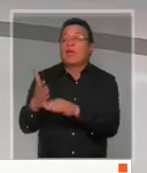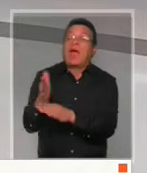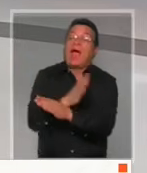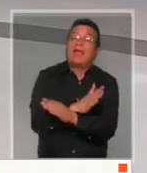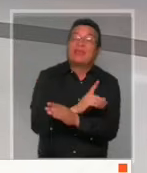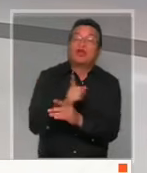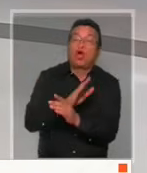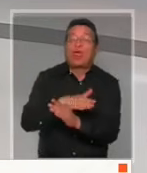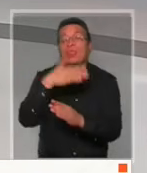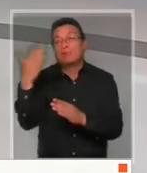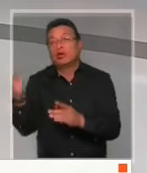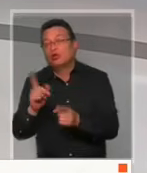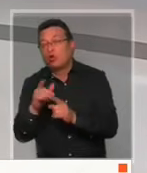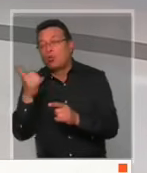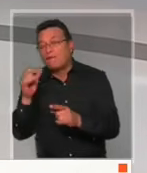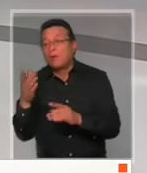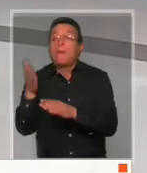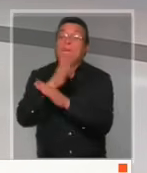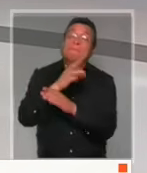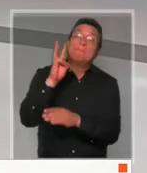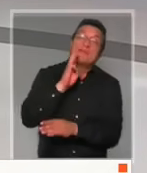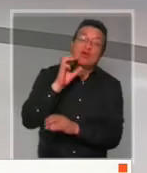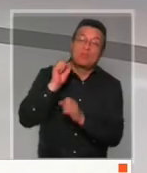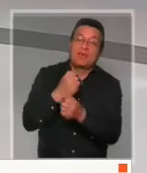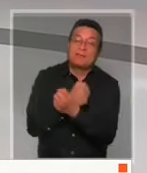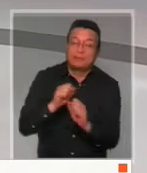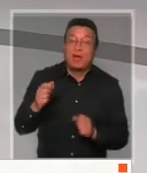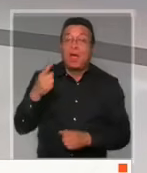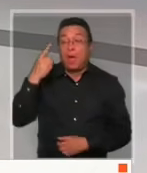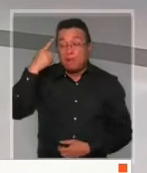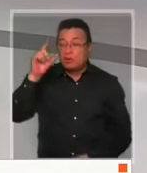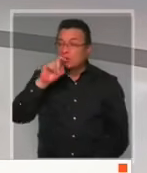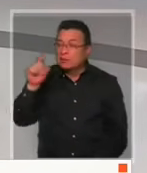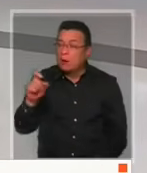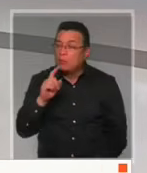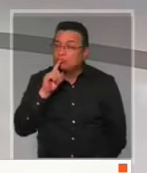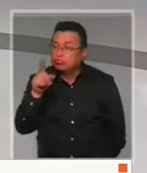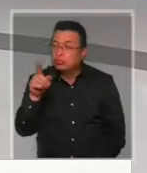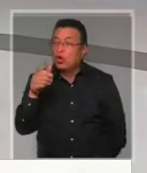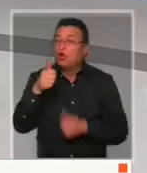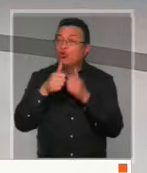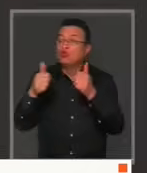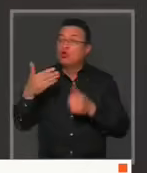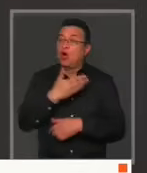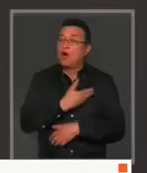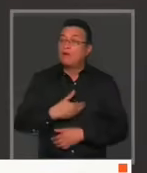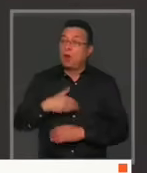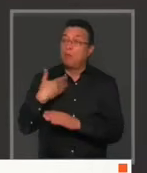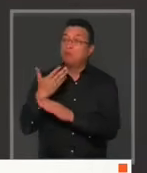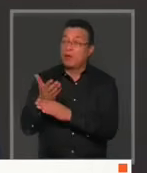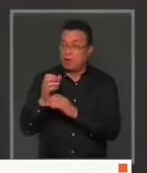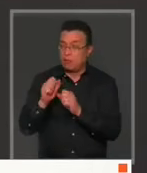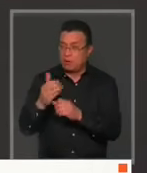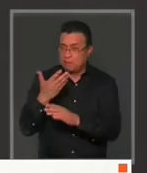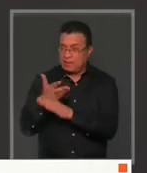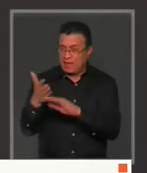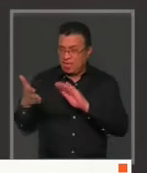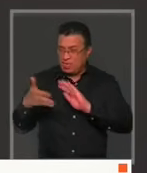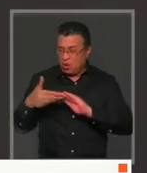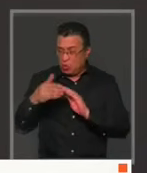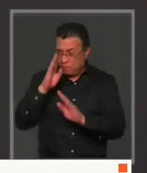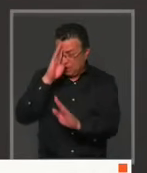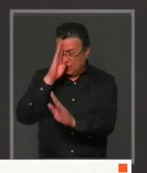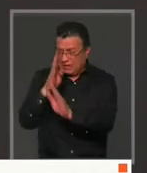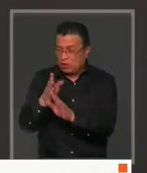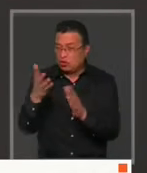y no el día jueves. Pero cuando cada vez que se le pregunta a una autoridad de gobierno si se le puede pedir disculpas directamente, por eso, a lo